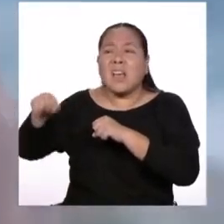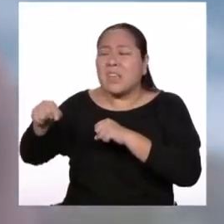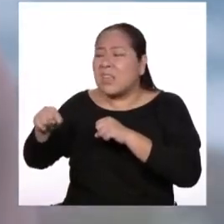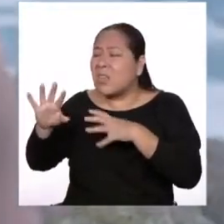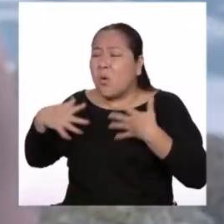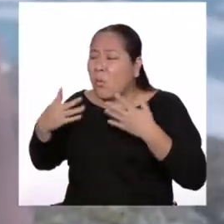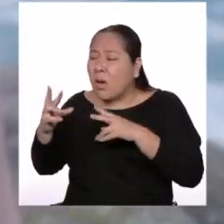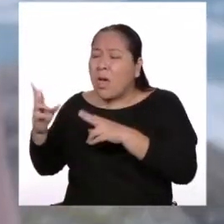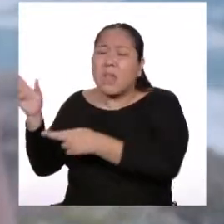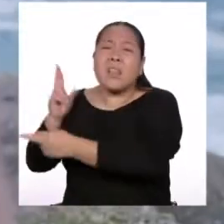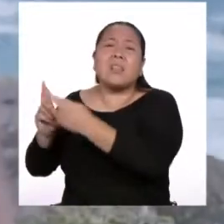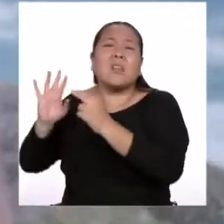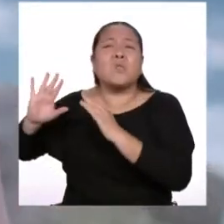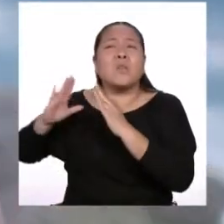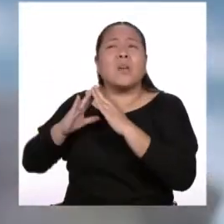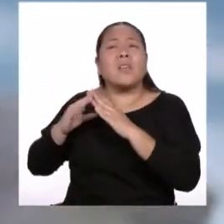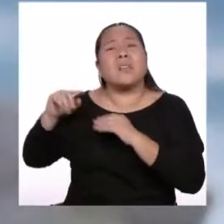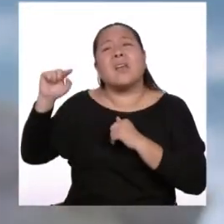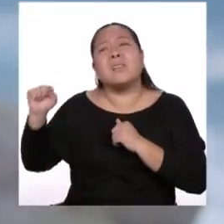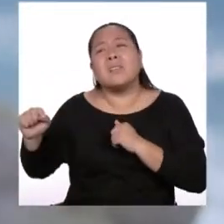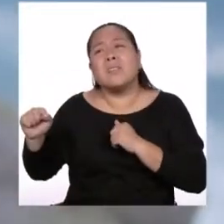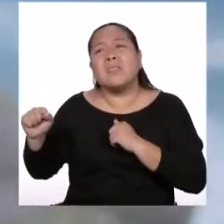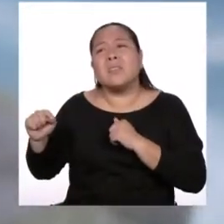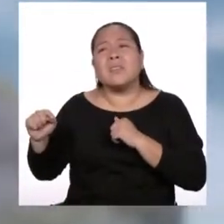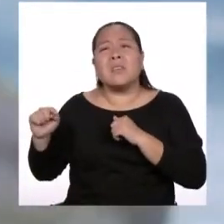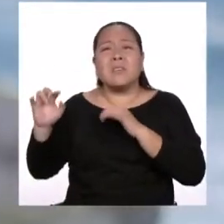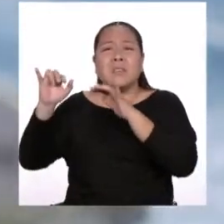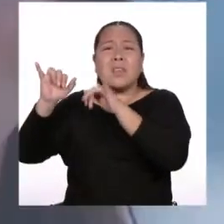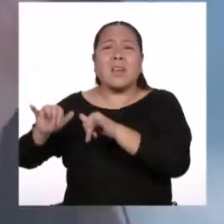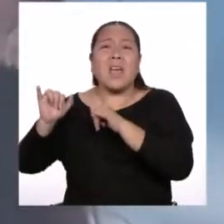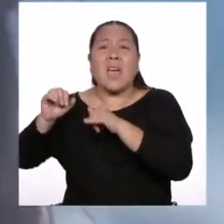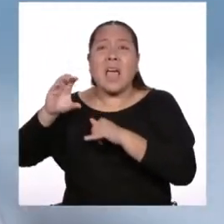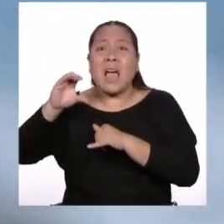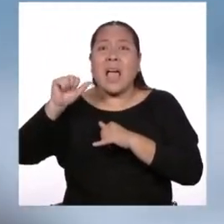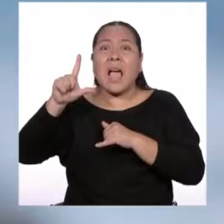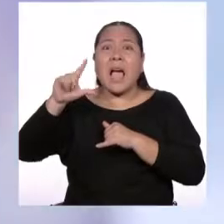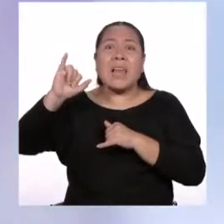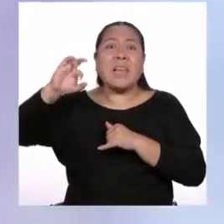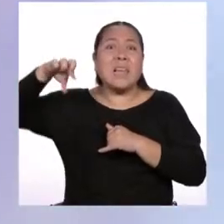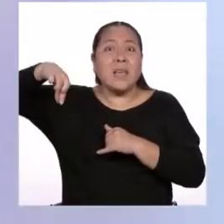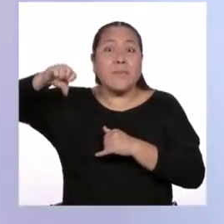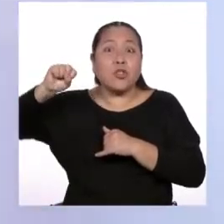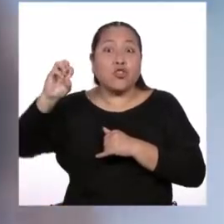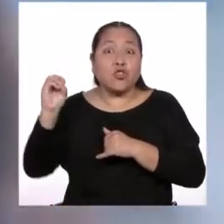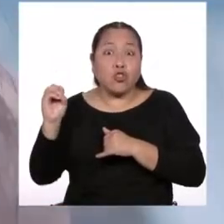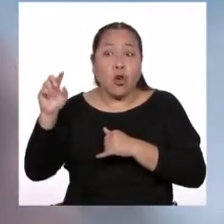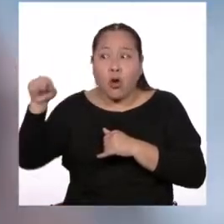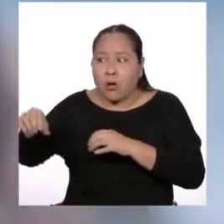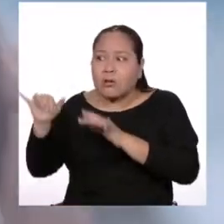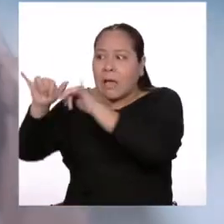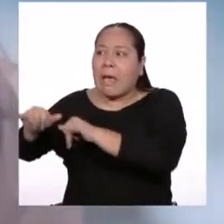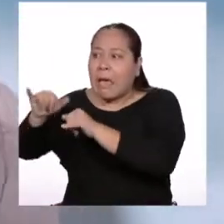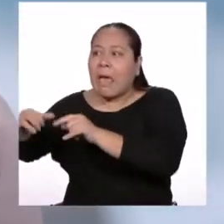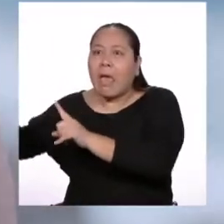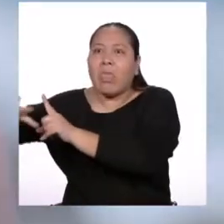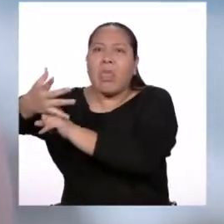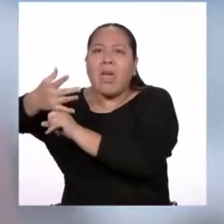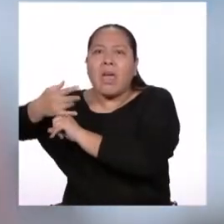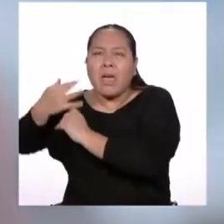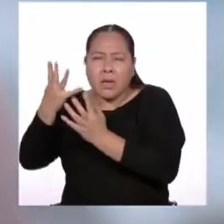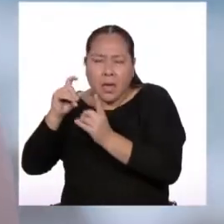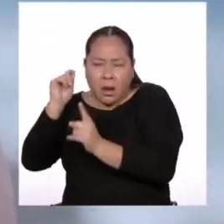mar. Allí tiene su morada la ninfa Calipso, quien lo retiene entre dolores y lamentos y trata de